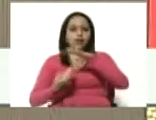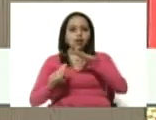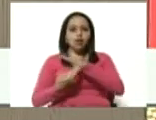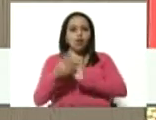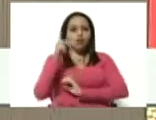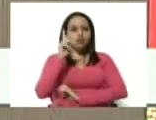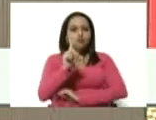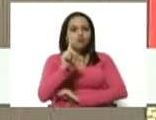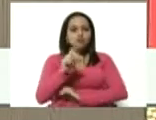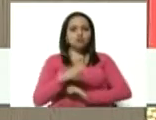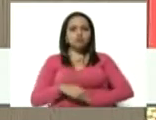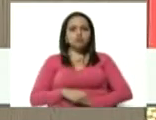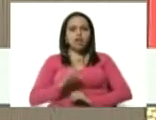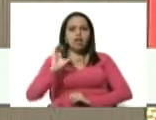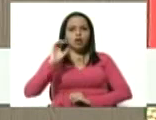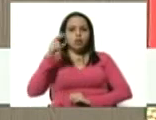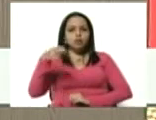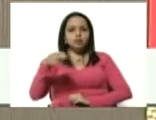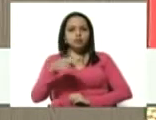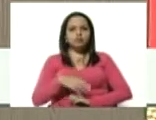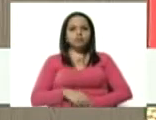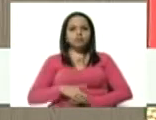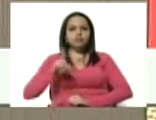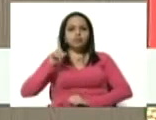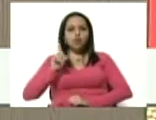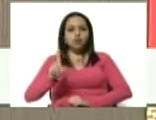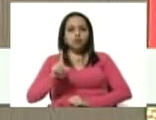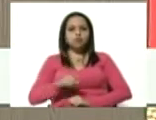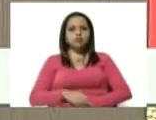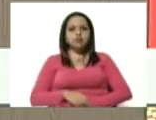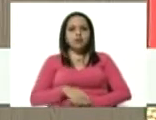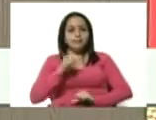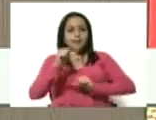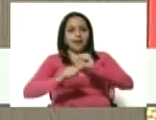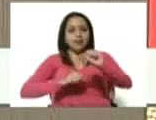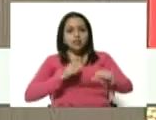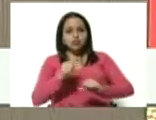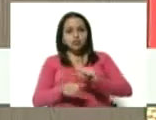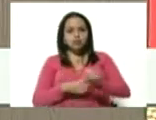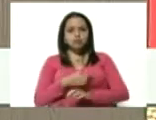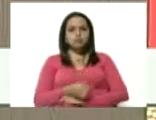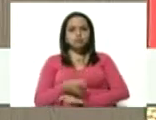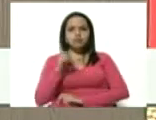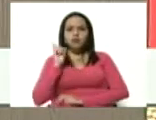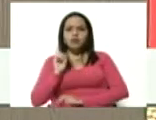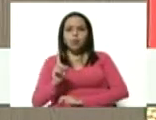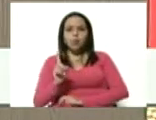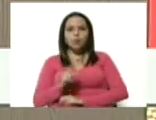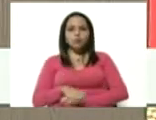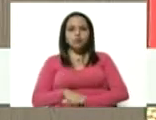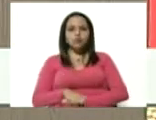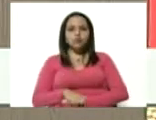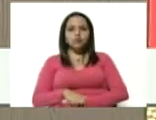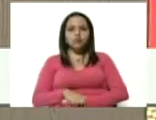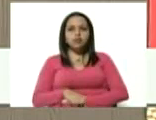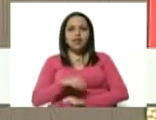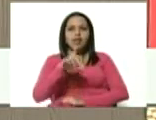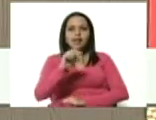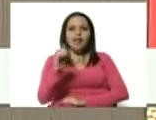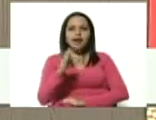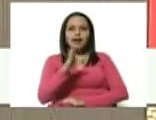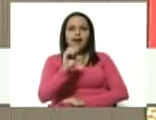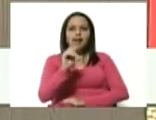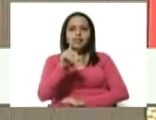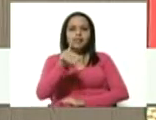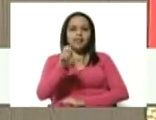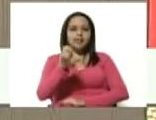1 caso en la parroquia Coche, 1 caso en la parroquia El Paraíso, 1 caso en la Candelaria, 1 caso